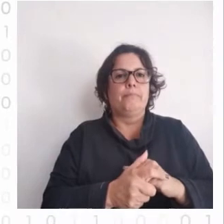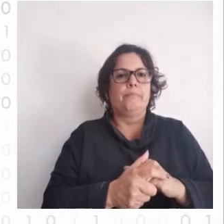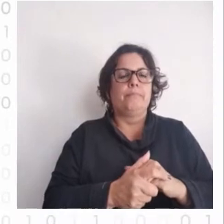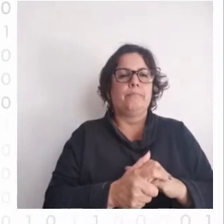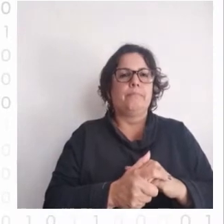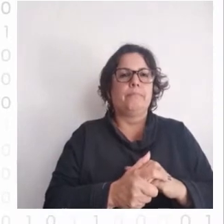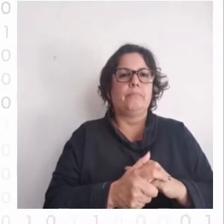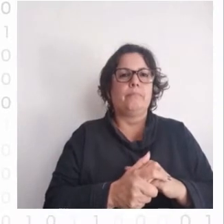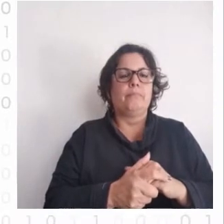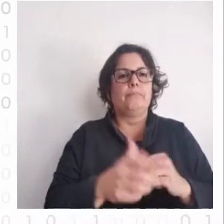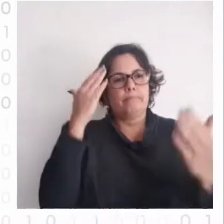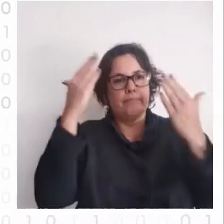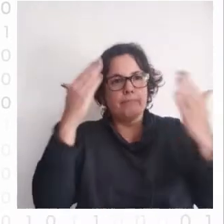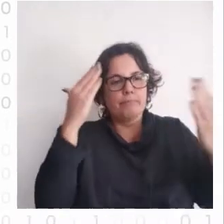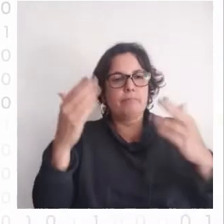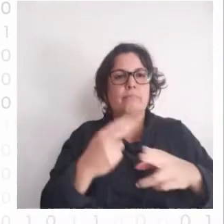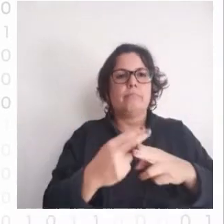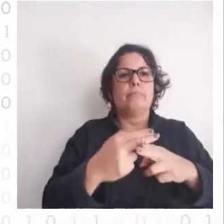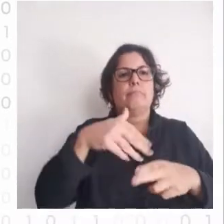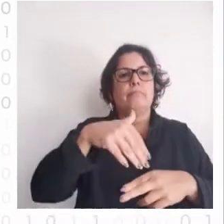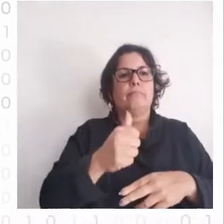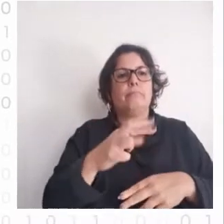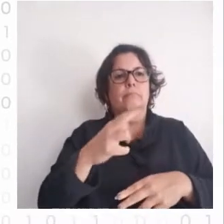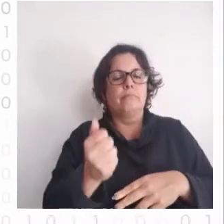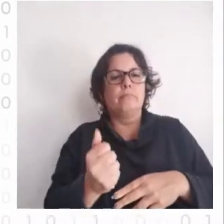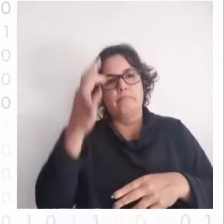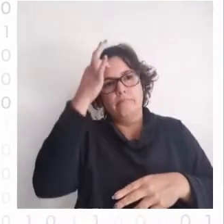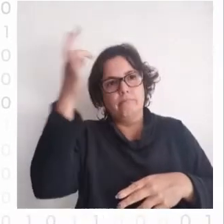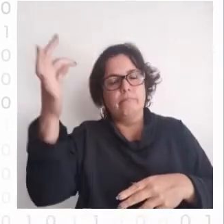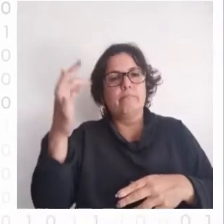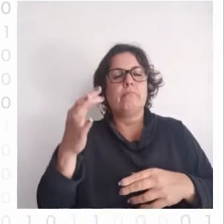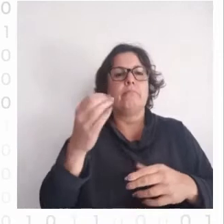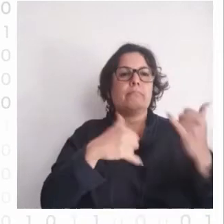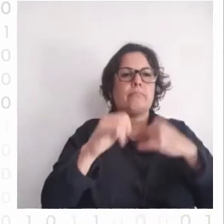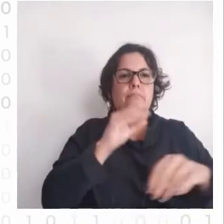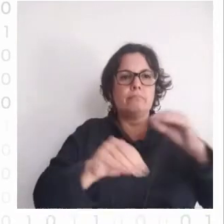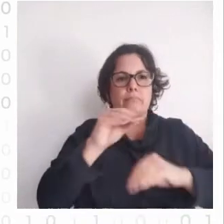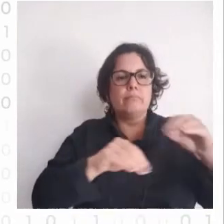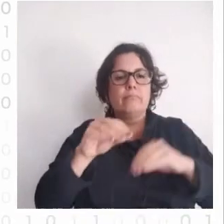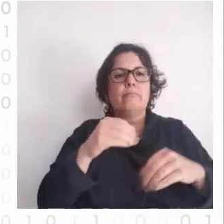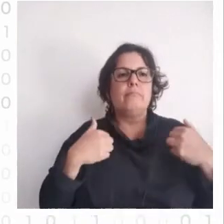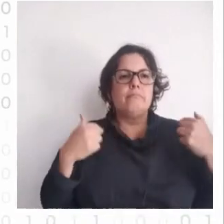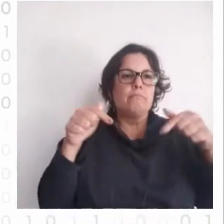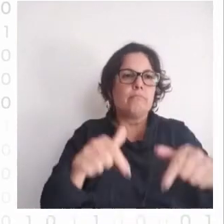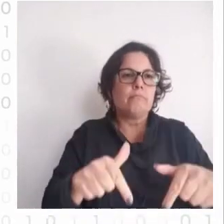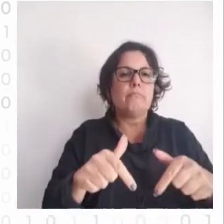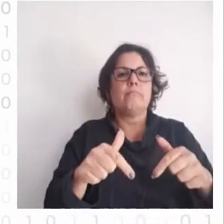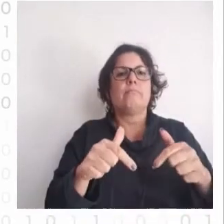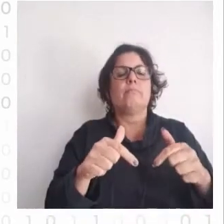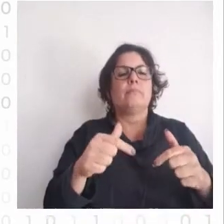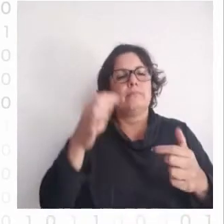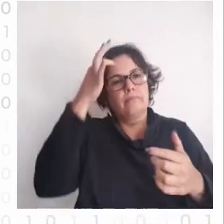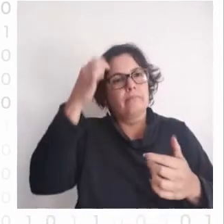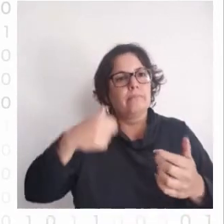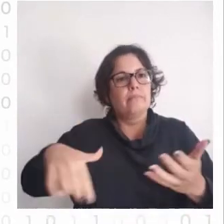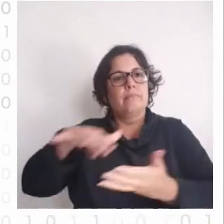Hola, mi nombre es Mara de Stefanis, experta en ciencia de datos y vengo de las ciencias sociales. El proyecto se centra